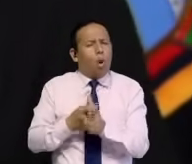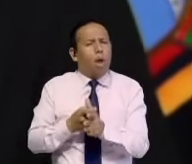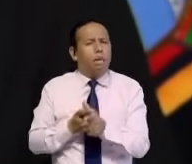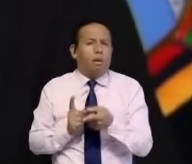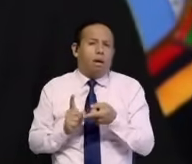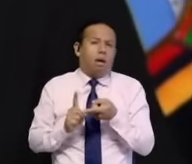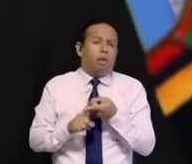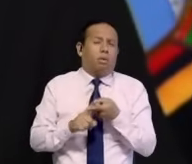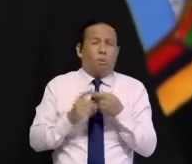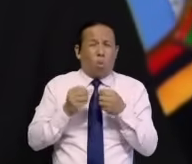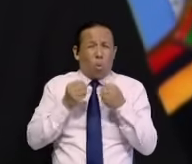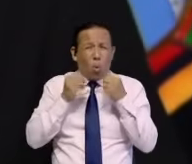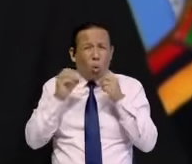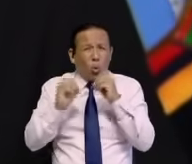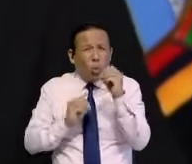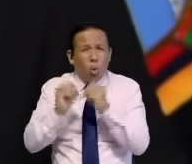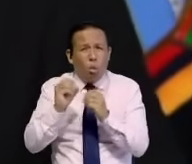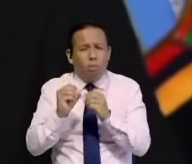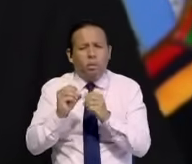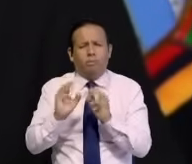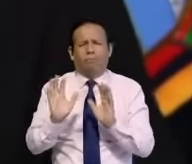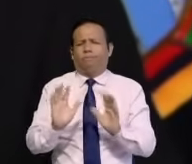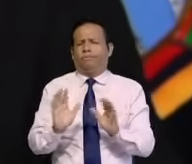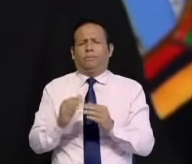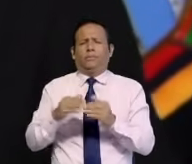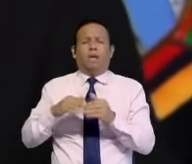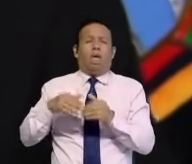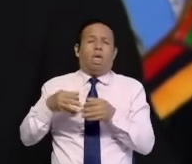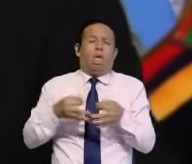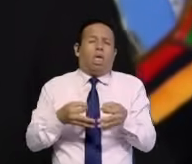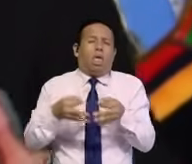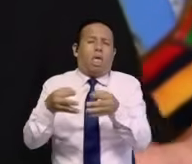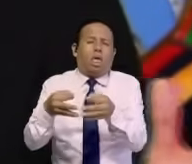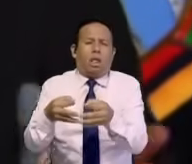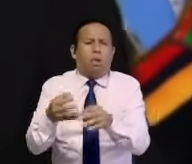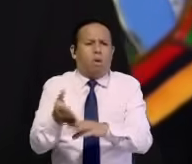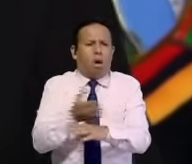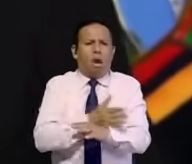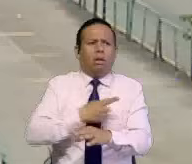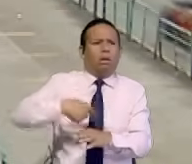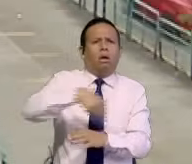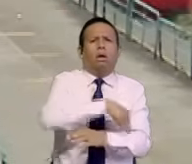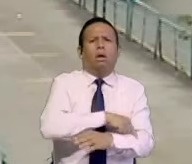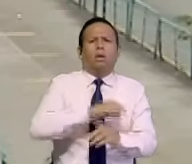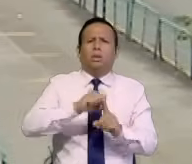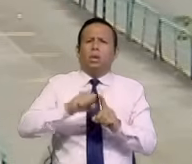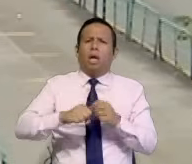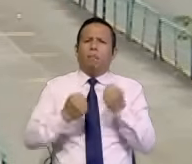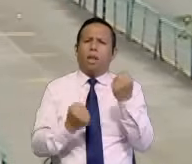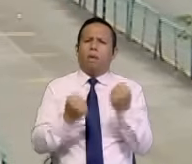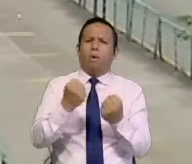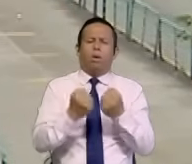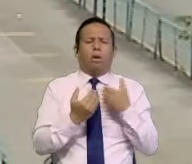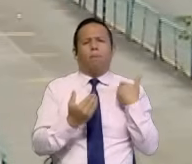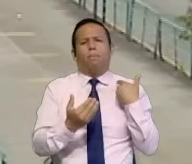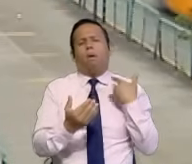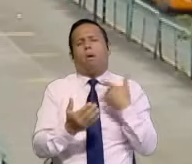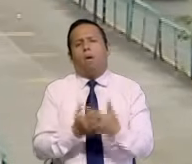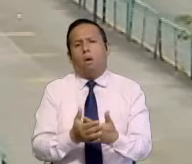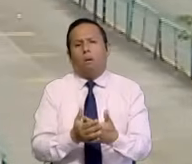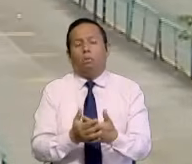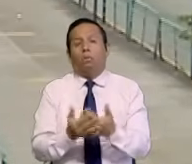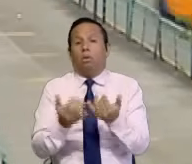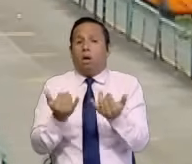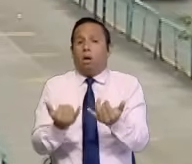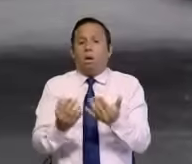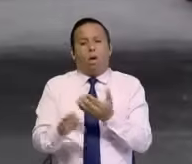Octubre es tarde. Nosotros hemos mantenido un sistema de transporte durante todo el tiempo. Pero se han sumado al proceso,